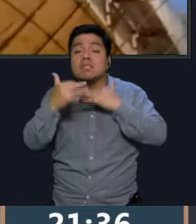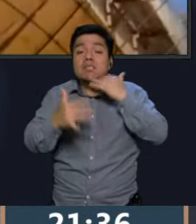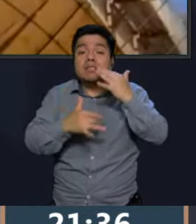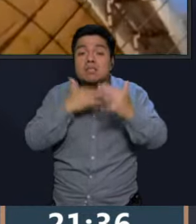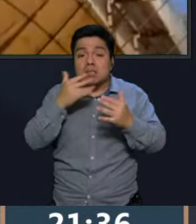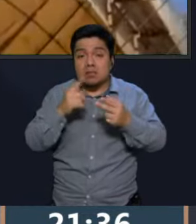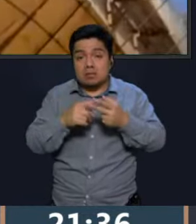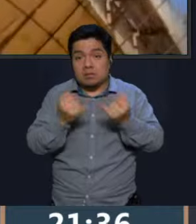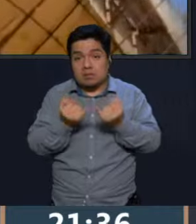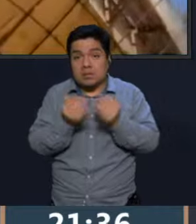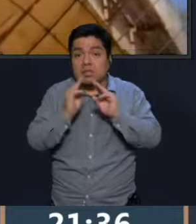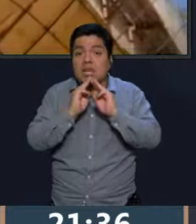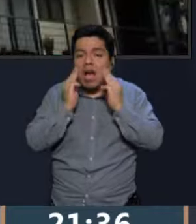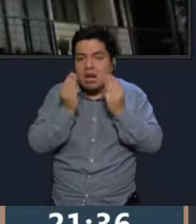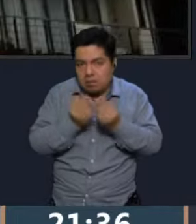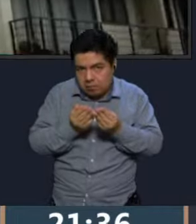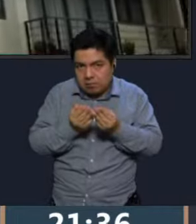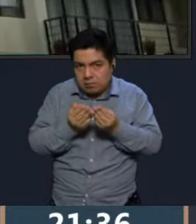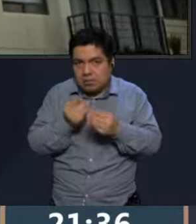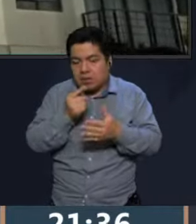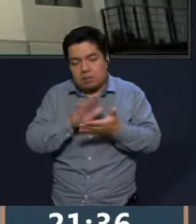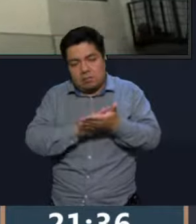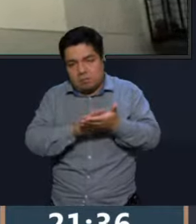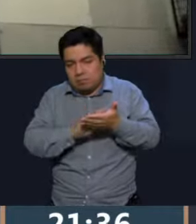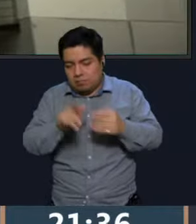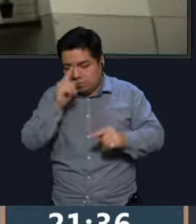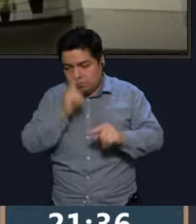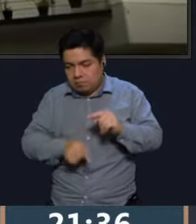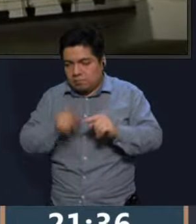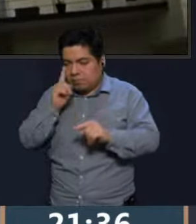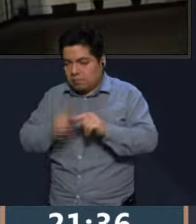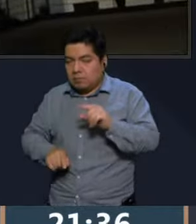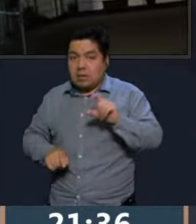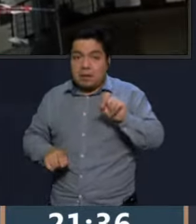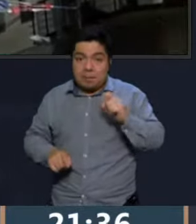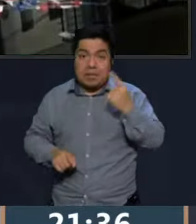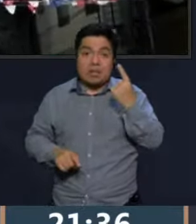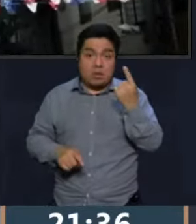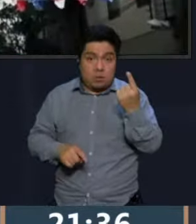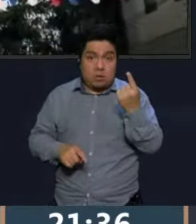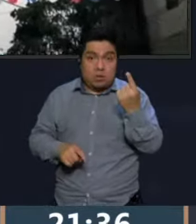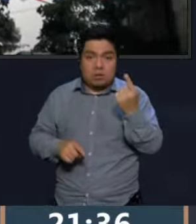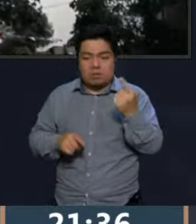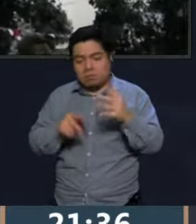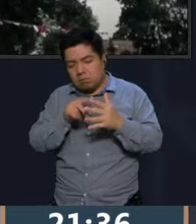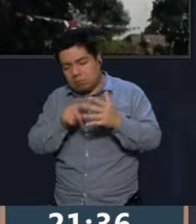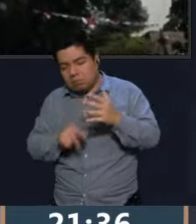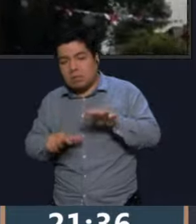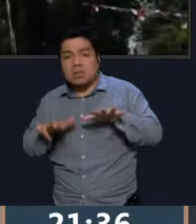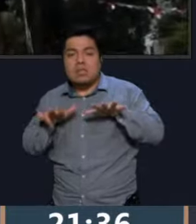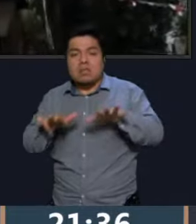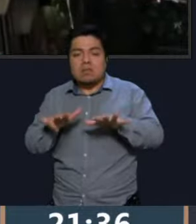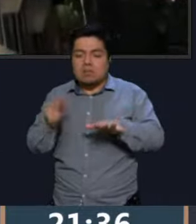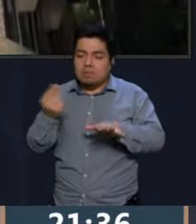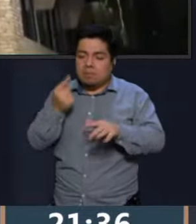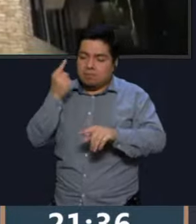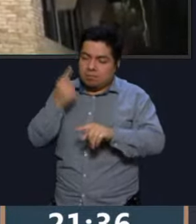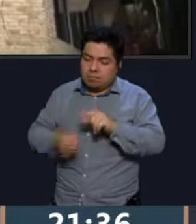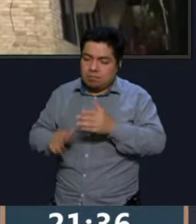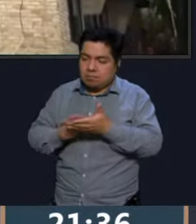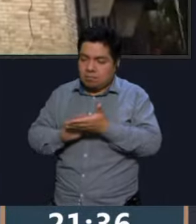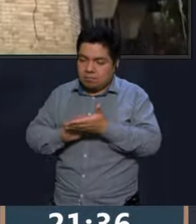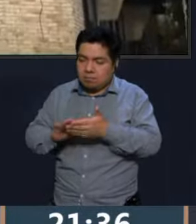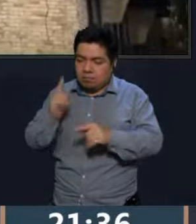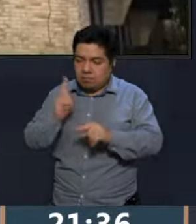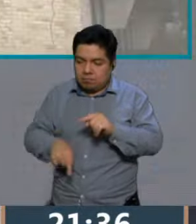el crimen organizado. Son los que se ordenaron bajar, que de estos 21 al final concluyeron en 18 publicaciones. Ok,